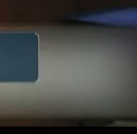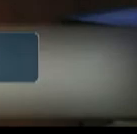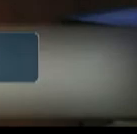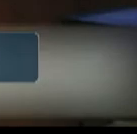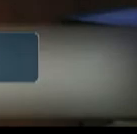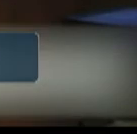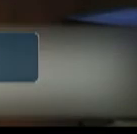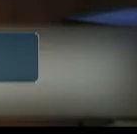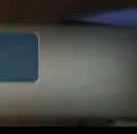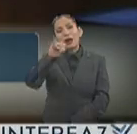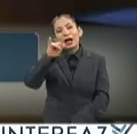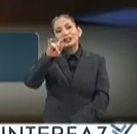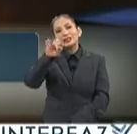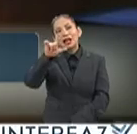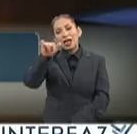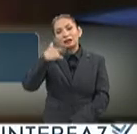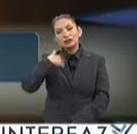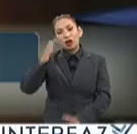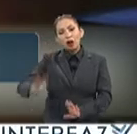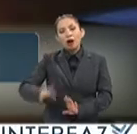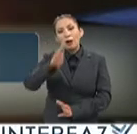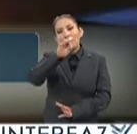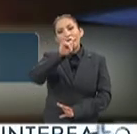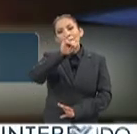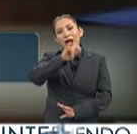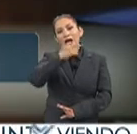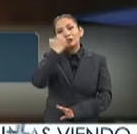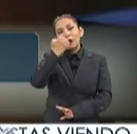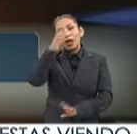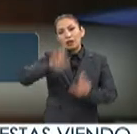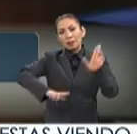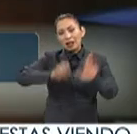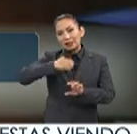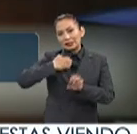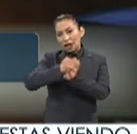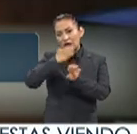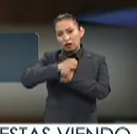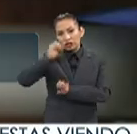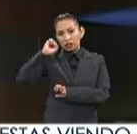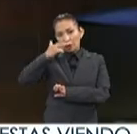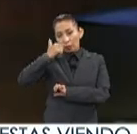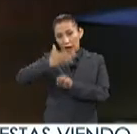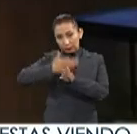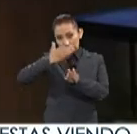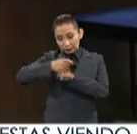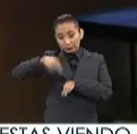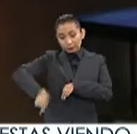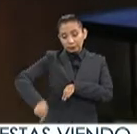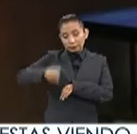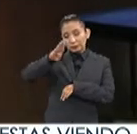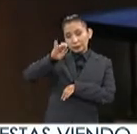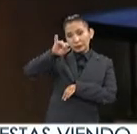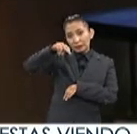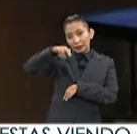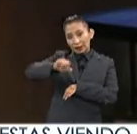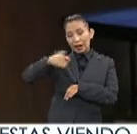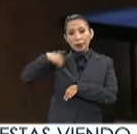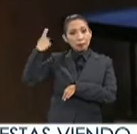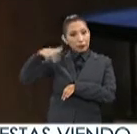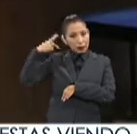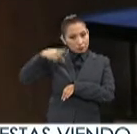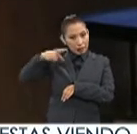Marisela Estrada Rentería, estudio en la institución Benemérita y Centenaria Escuela Normal del Estado de Chihuahua. Actualmente estoy aquí en el BINE, en la ciudad de